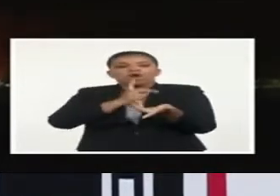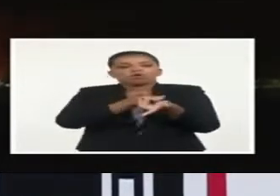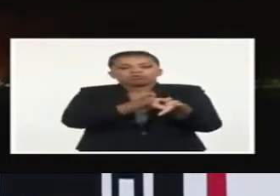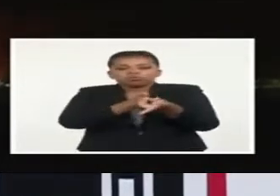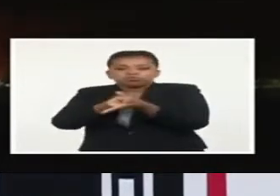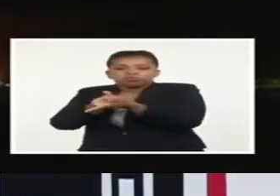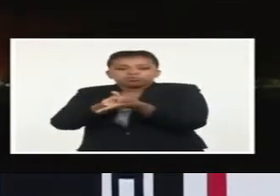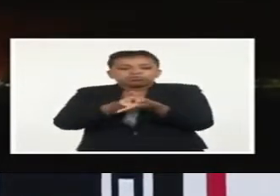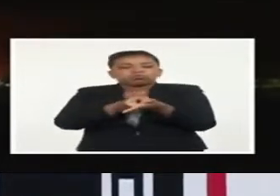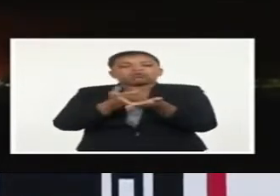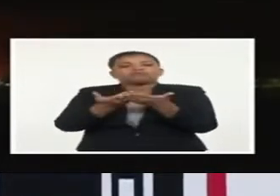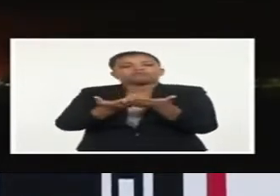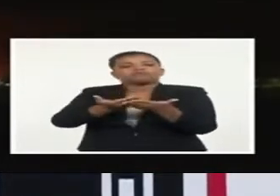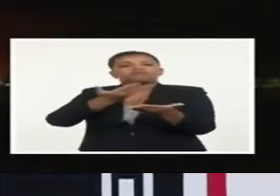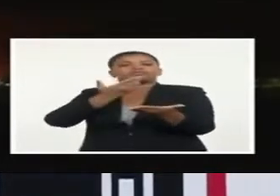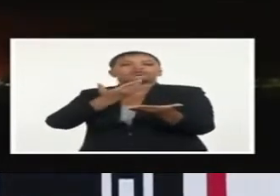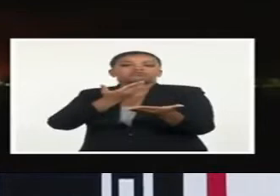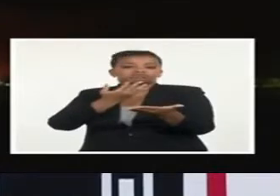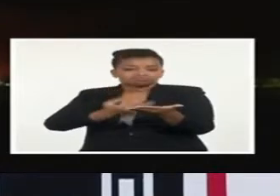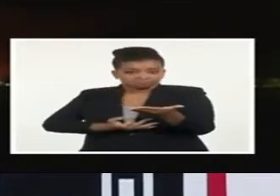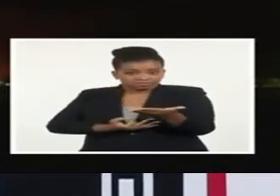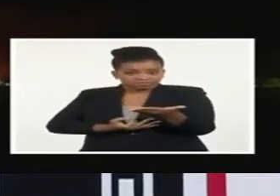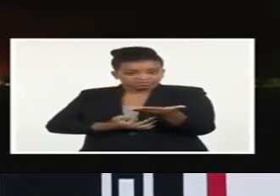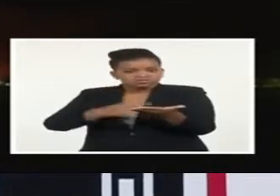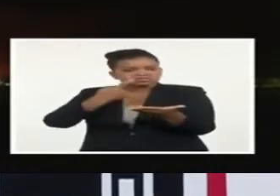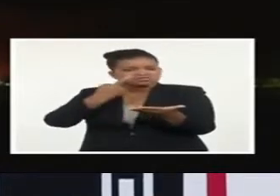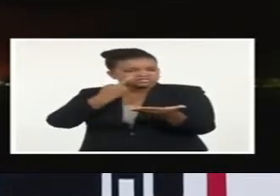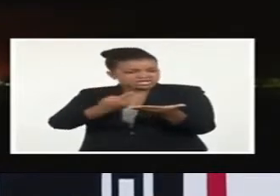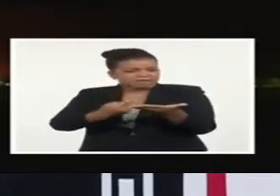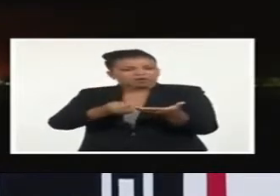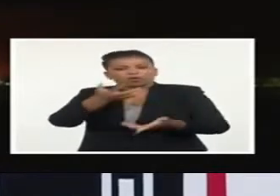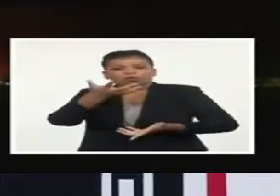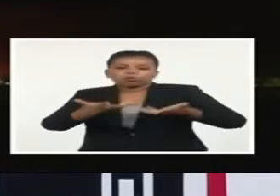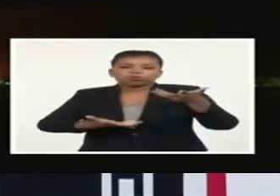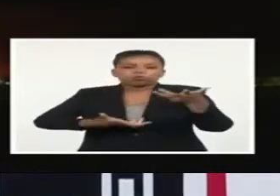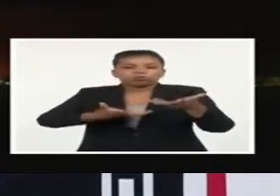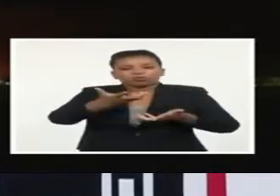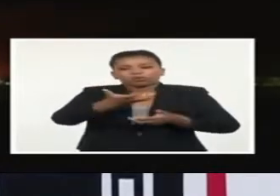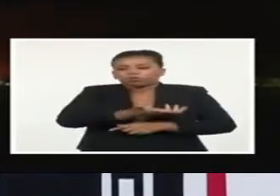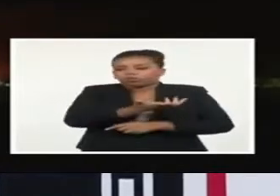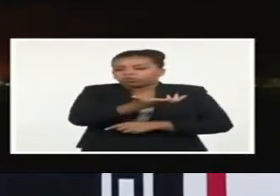Eso no tiene